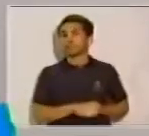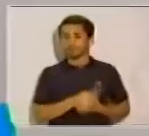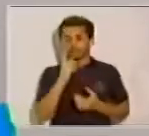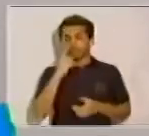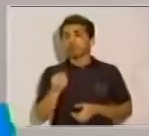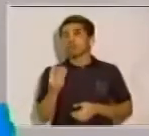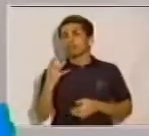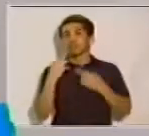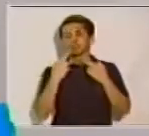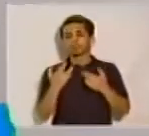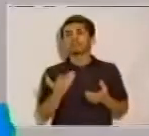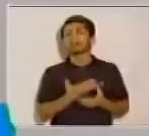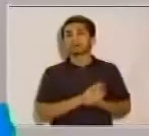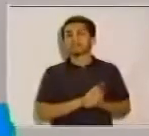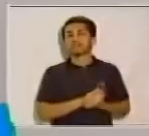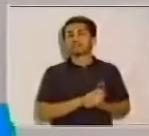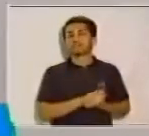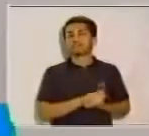obtengo de resultado?